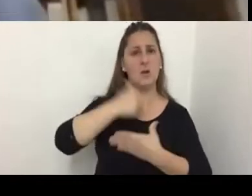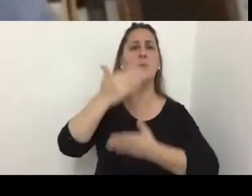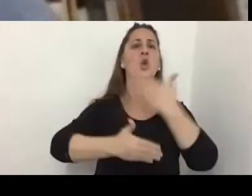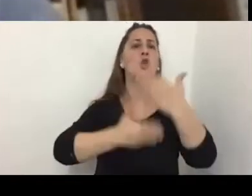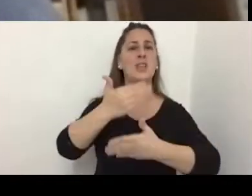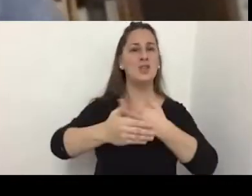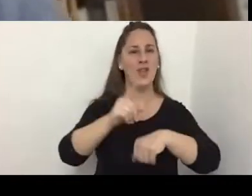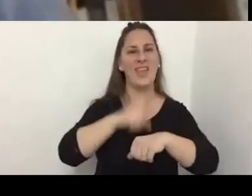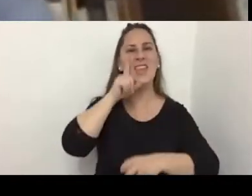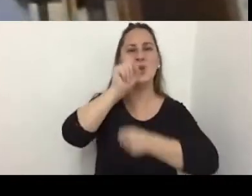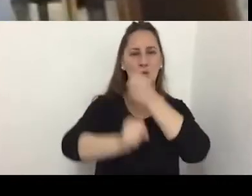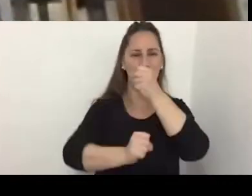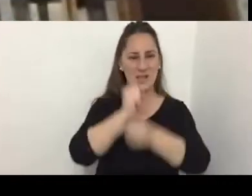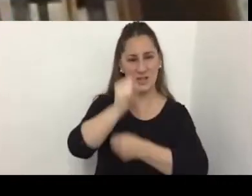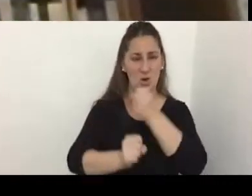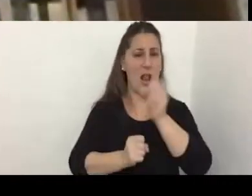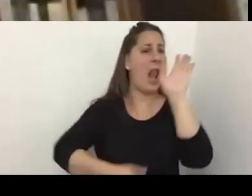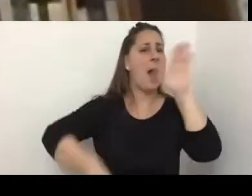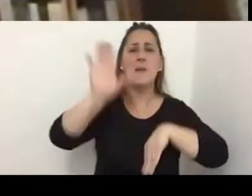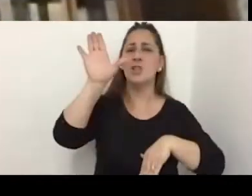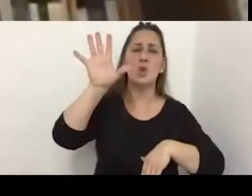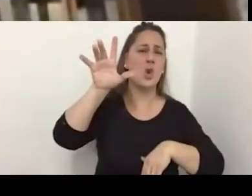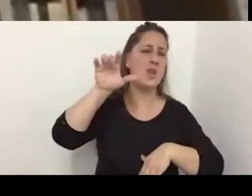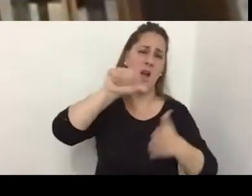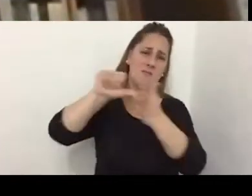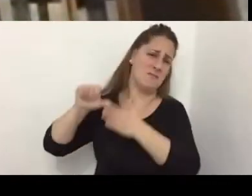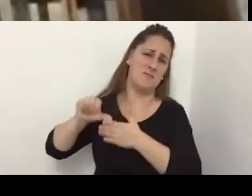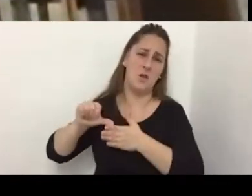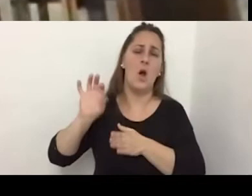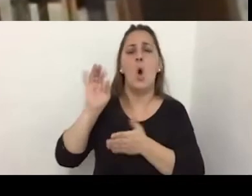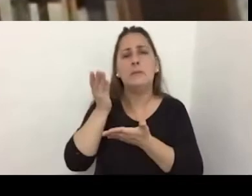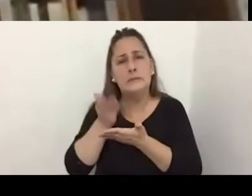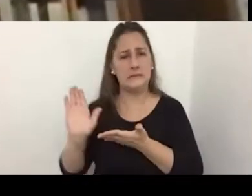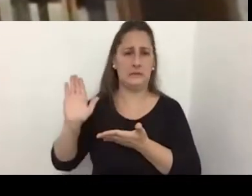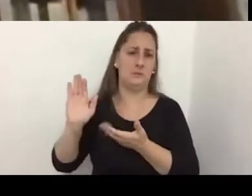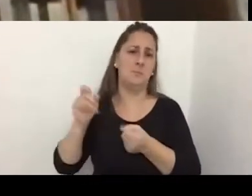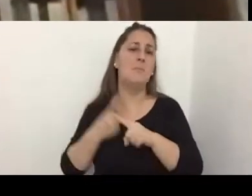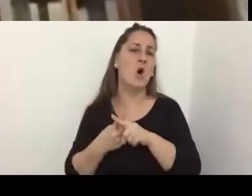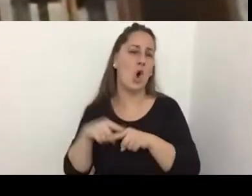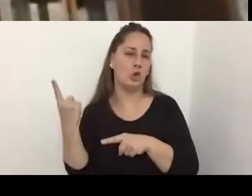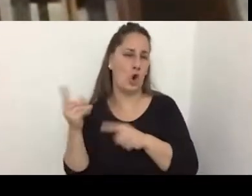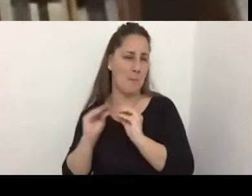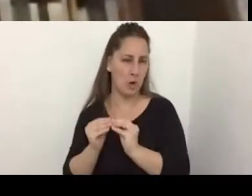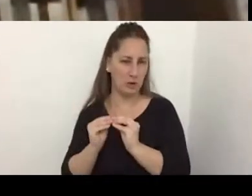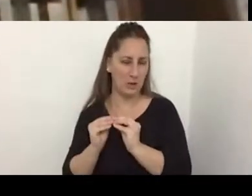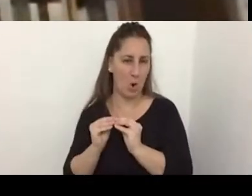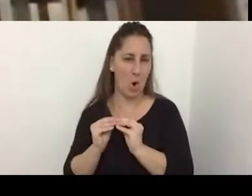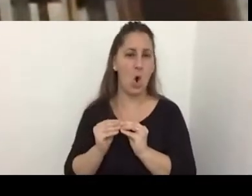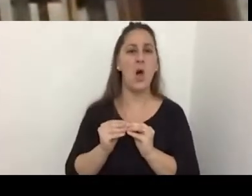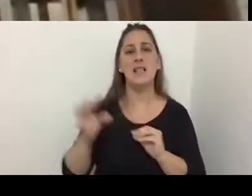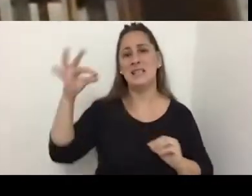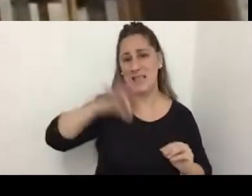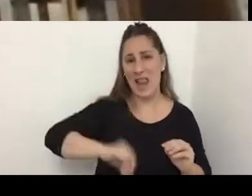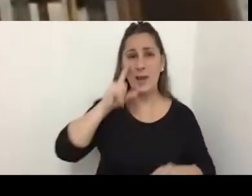es así en la mayoría de los lugares, salvo excepción por alguna otra variable que esté jugando. El salario industrial tiende a